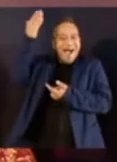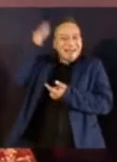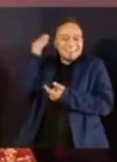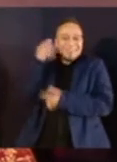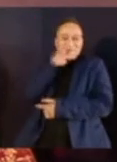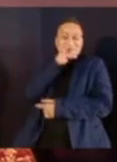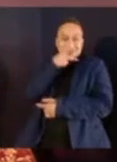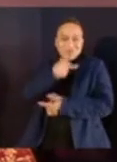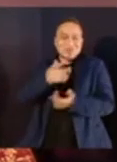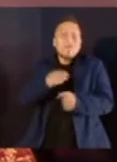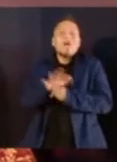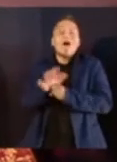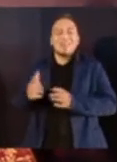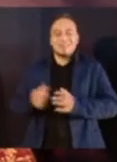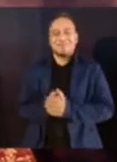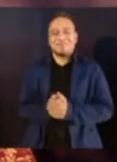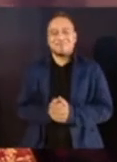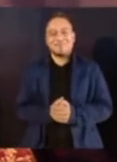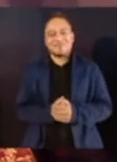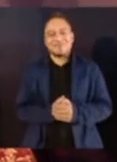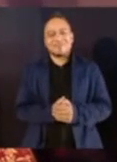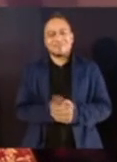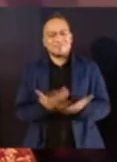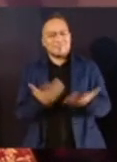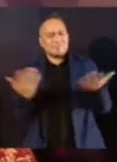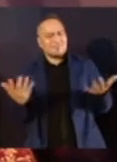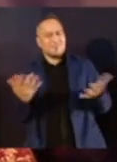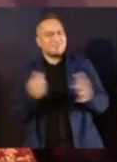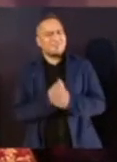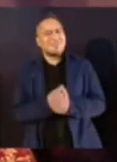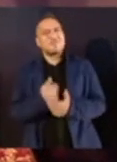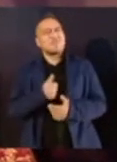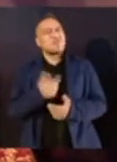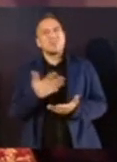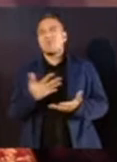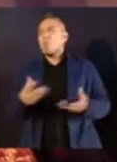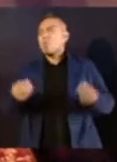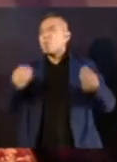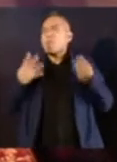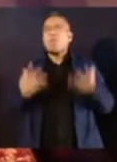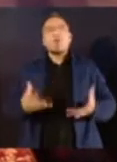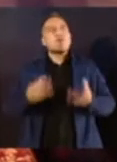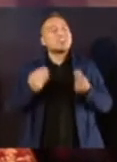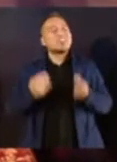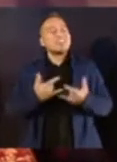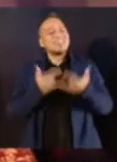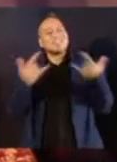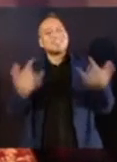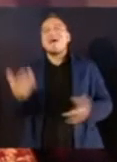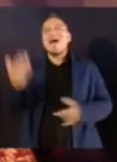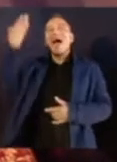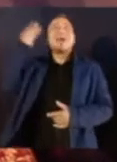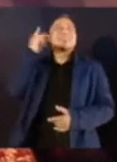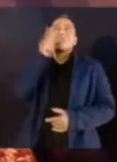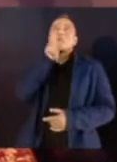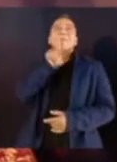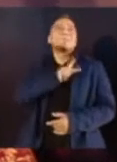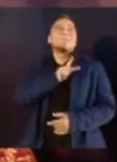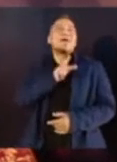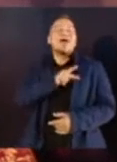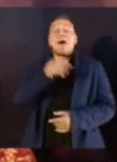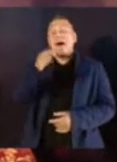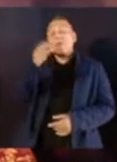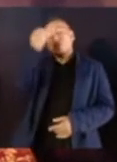Bueno, después, en lo que se refiere a anécdotas, son tantas que nos podríamos pasar aquí hasta la